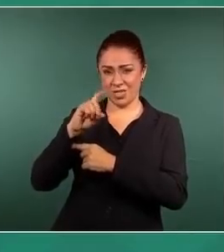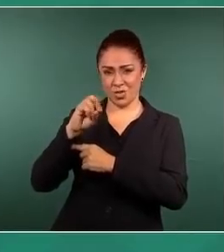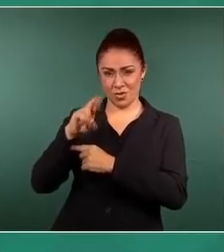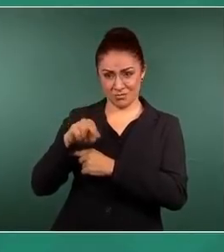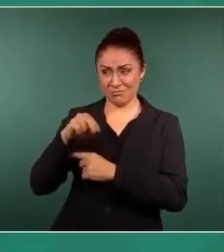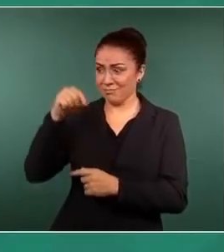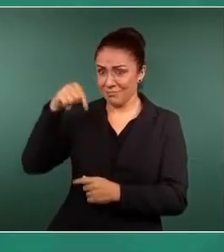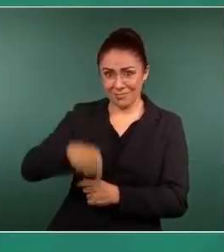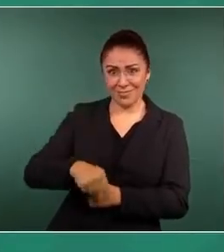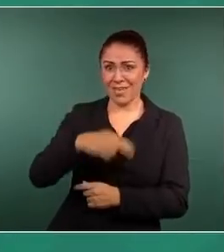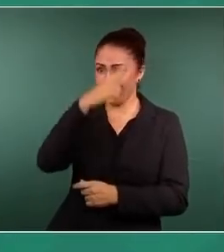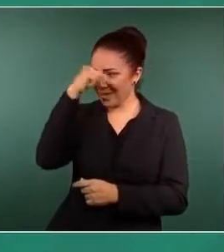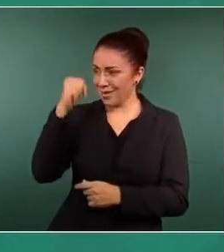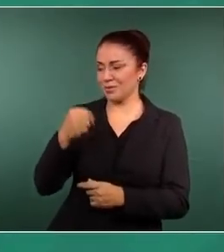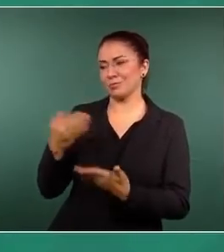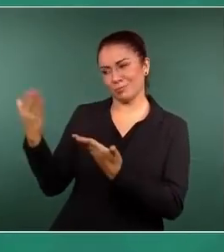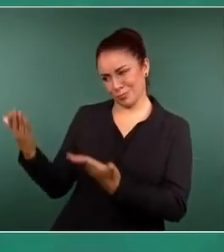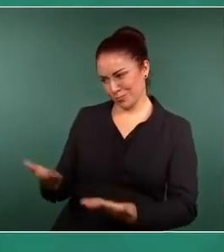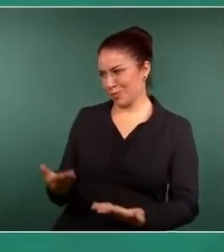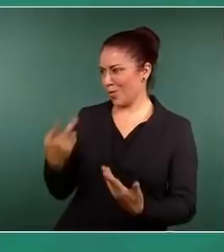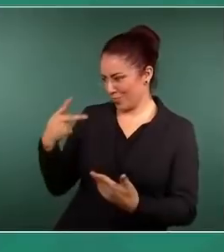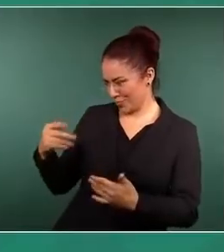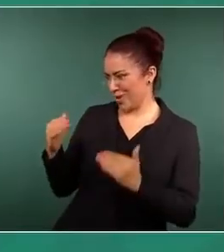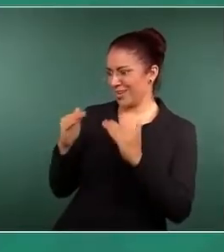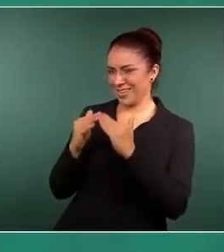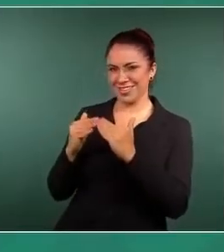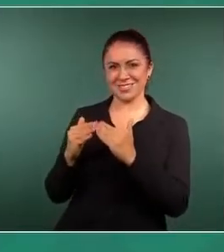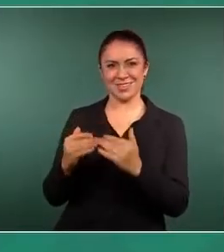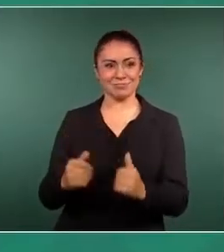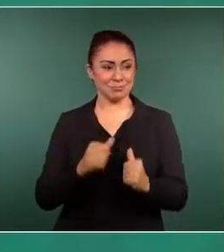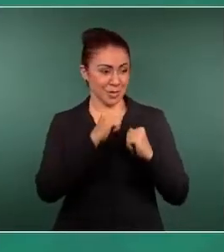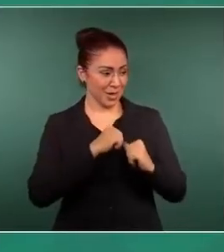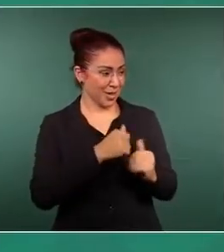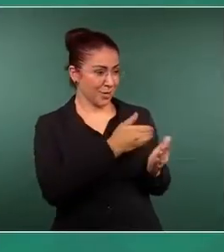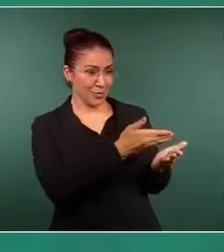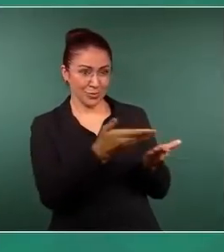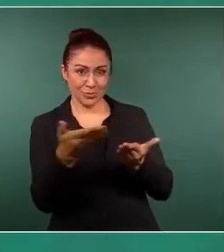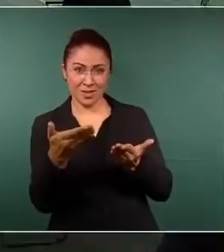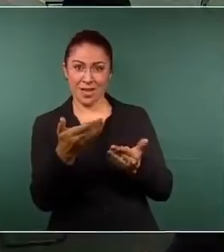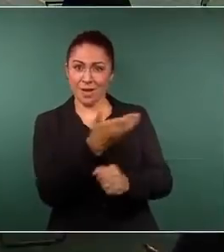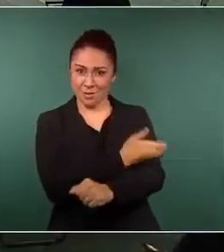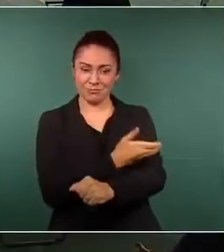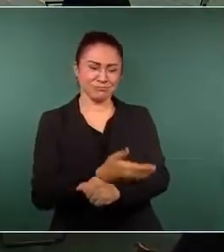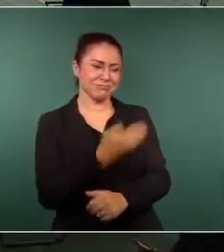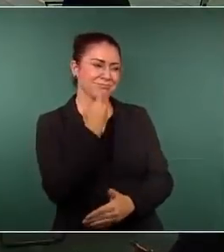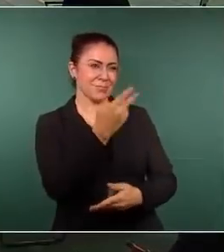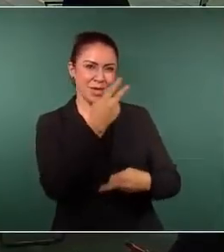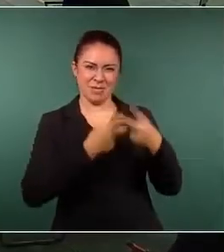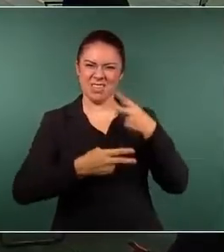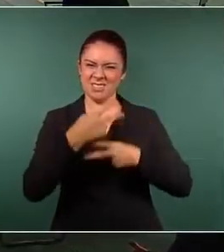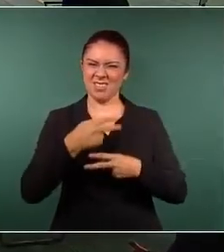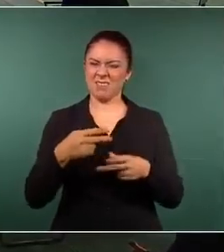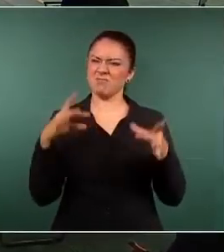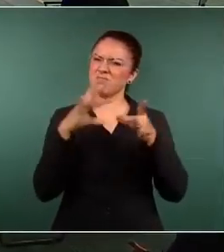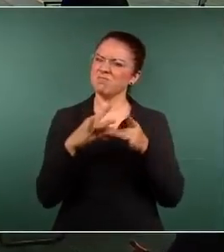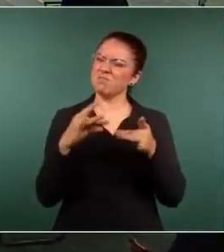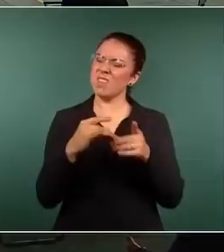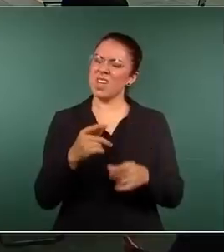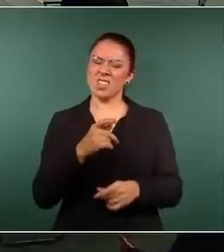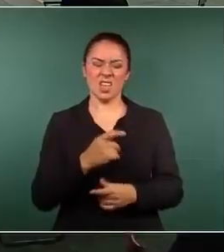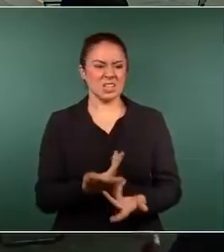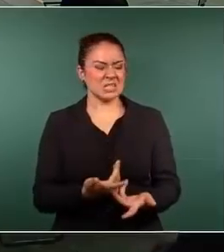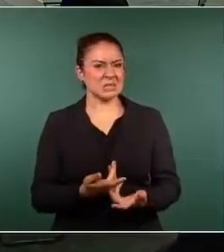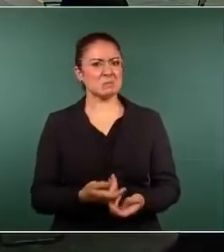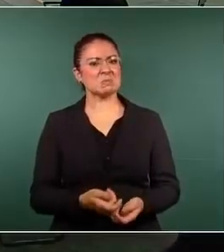a las autoridades que nos acompañan sean todos ustedes bienvenidos hablar de seguridad es